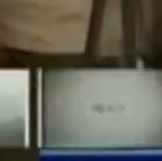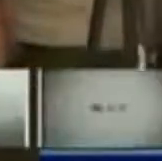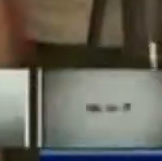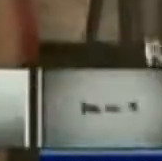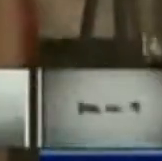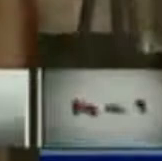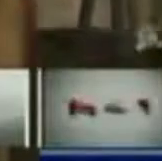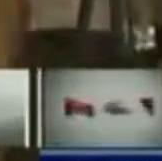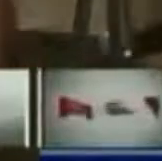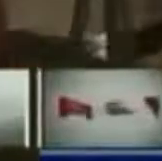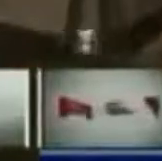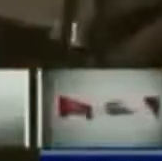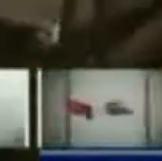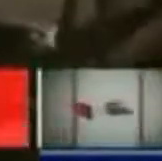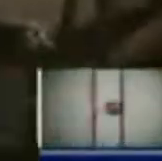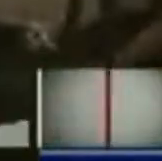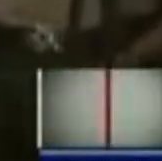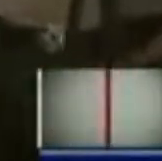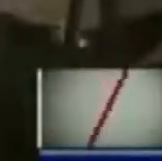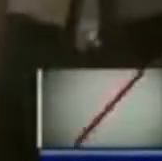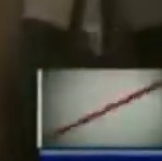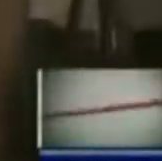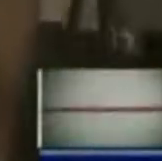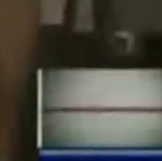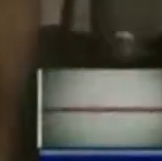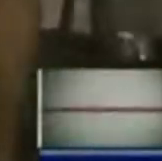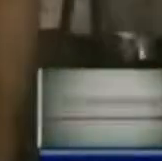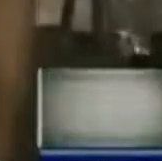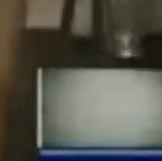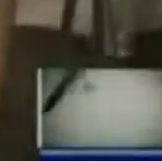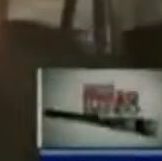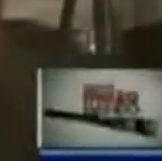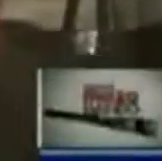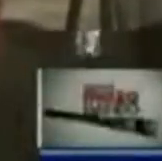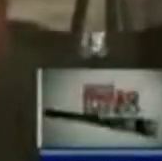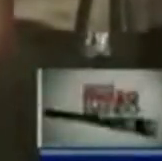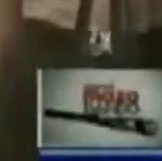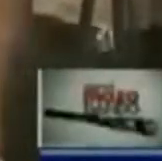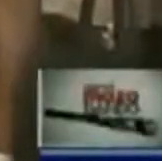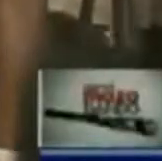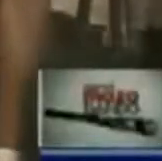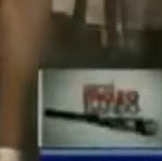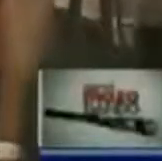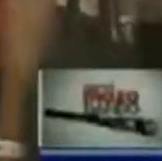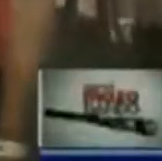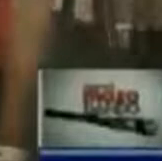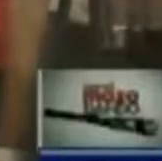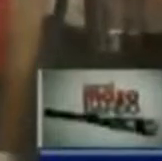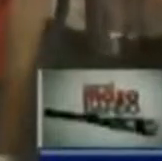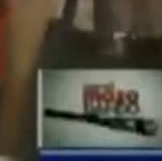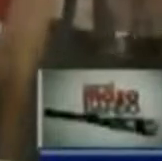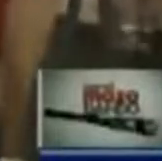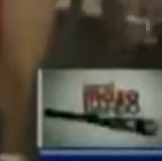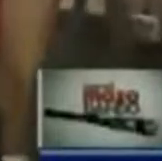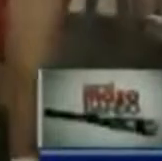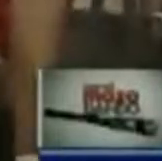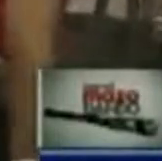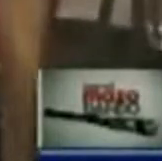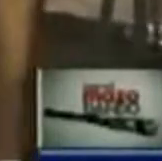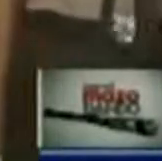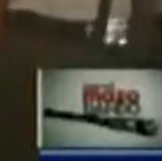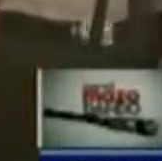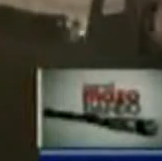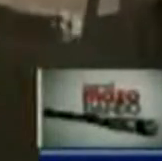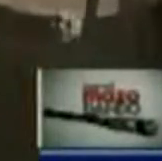y ahora venimos con una sorpresa para el programa del mazo dando con el permiso de mi capitán vamos muchachos